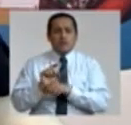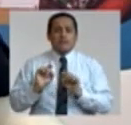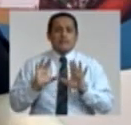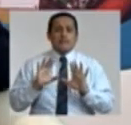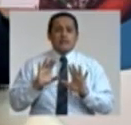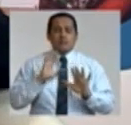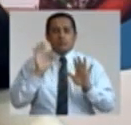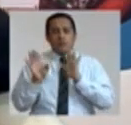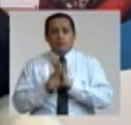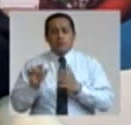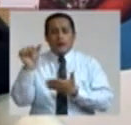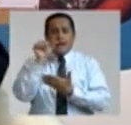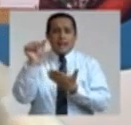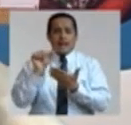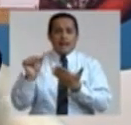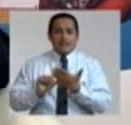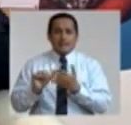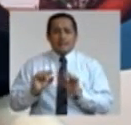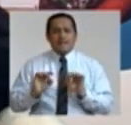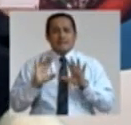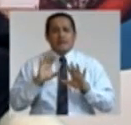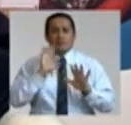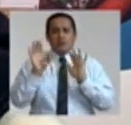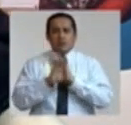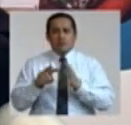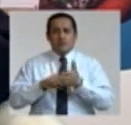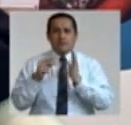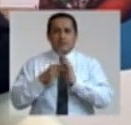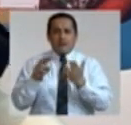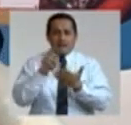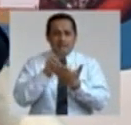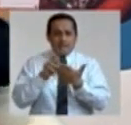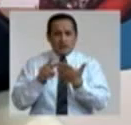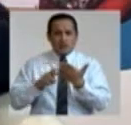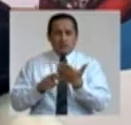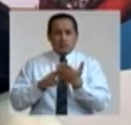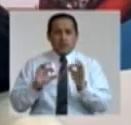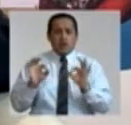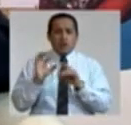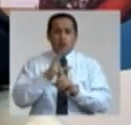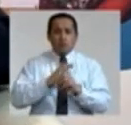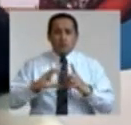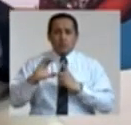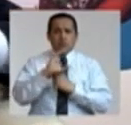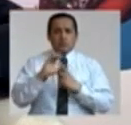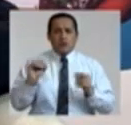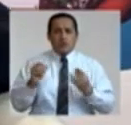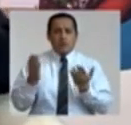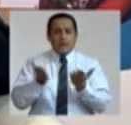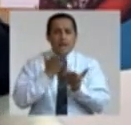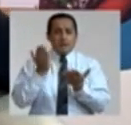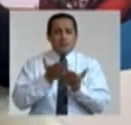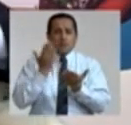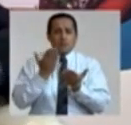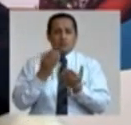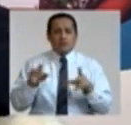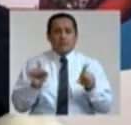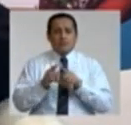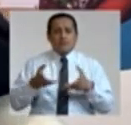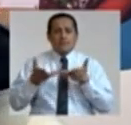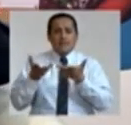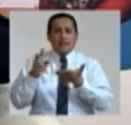educación. Quizás el arte, quizás puede ser literatura, puede ser cultura, puede ser